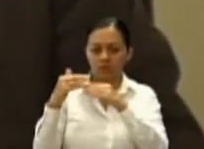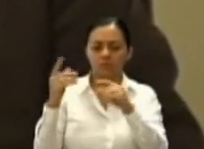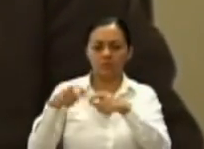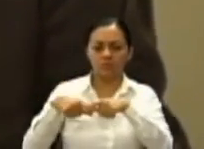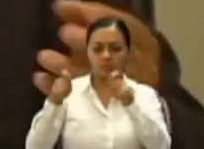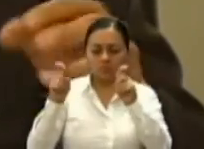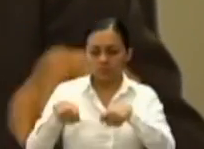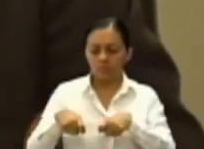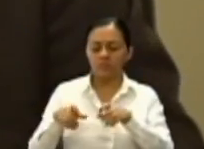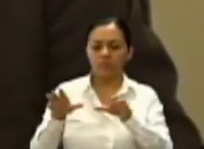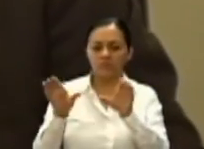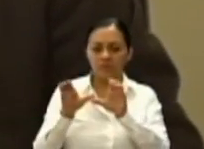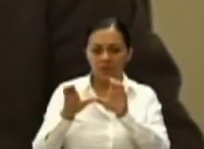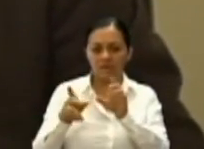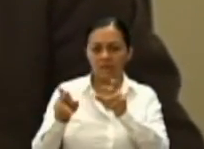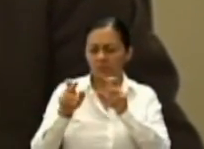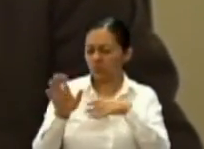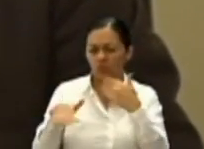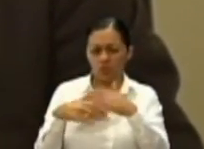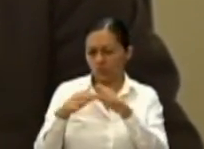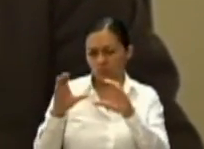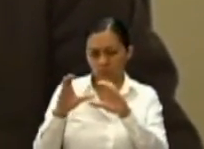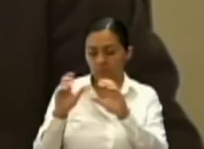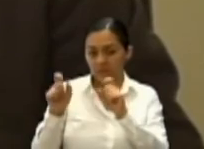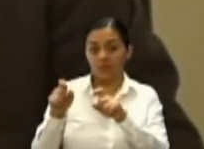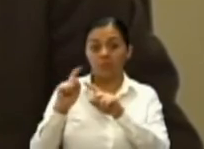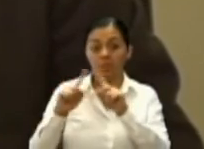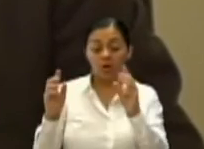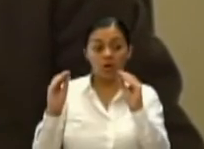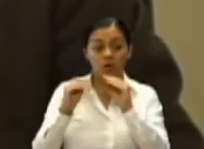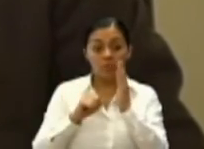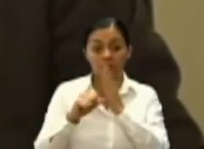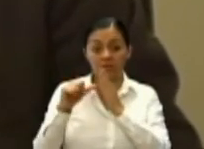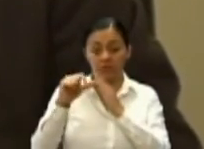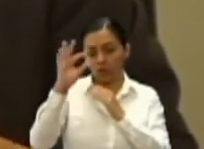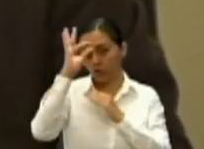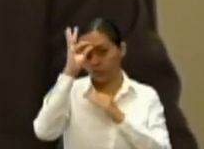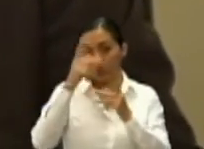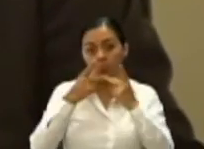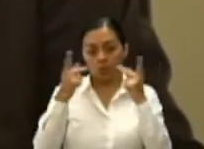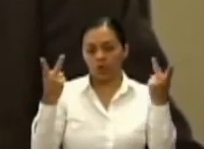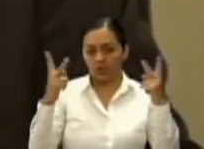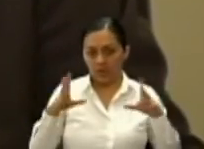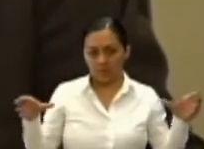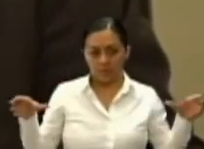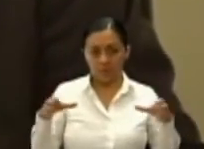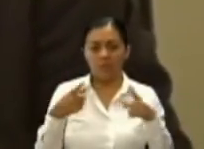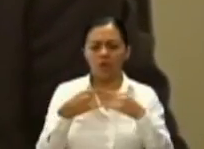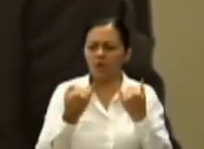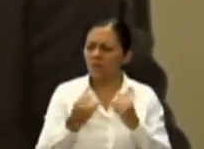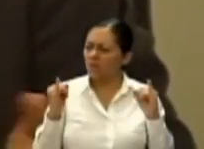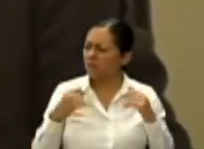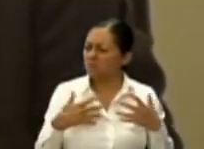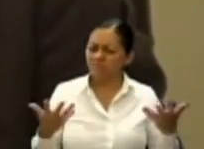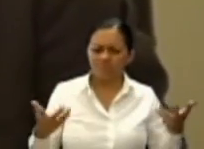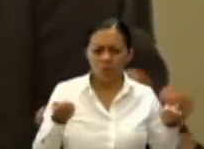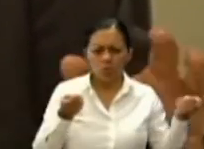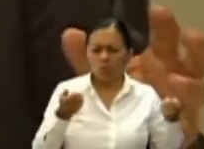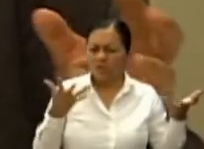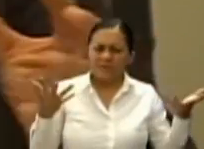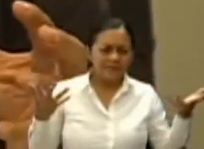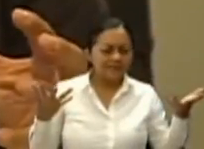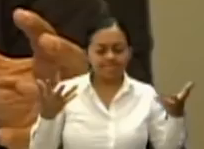pero también supuestamente a los ministerios al hospital ministerio pero no había la suficiente independencia puente no se controlaba nada